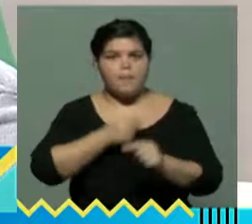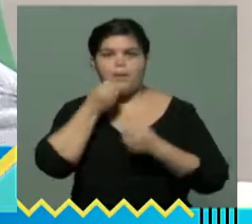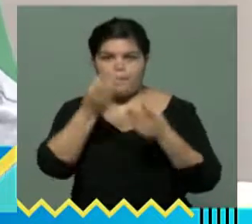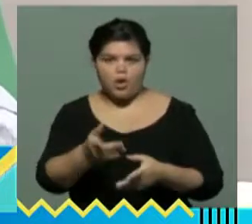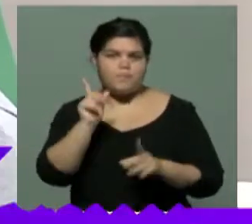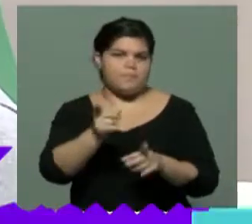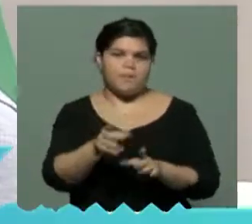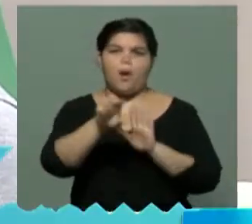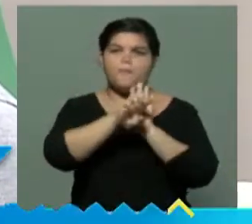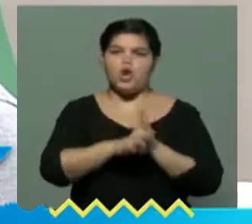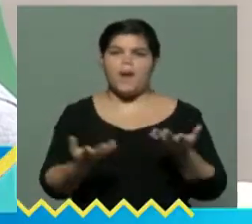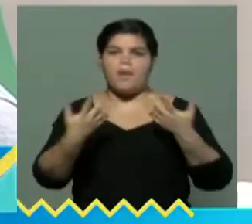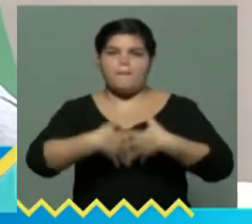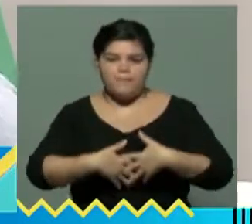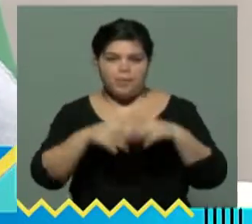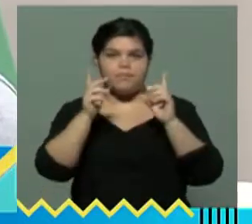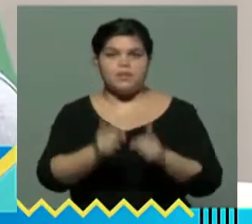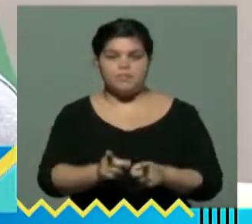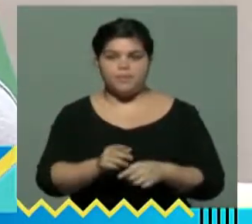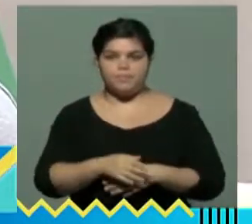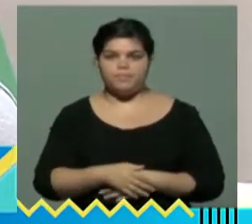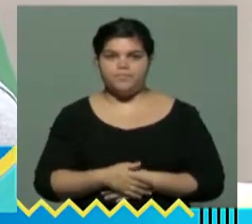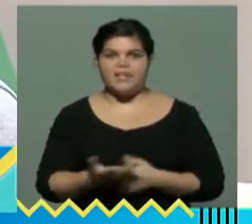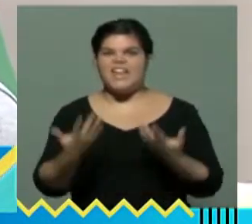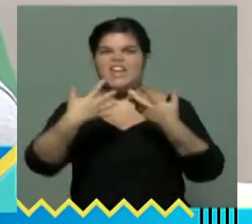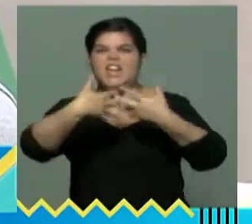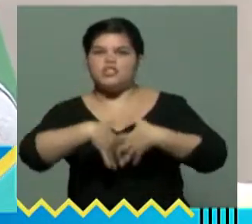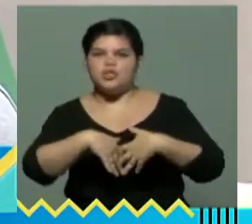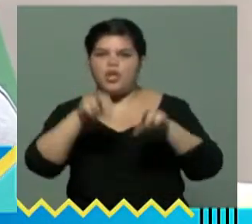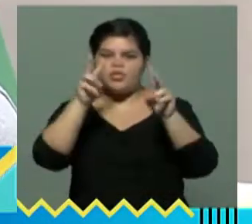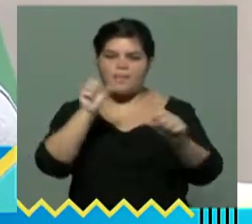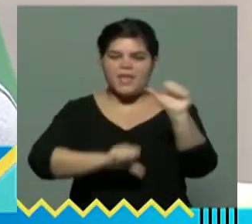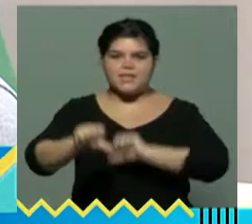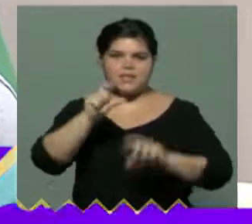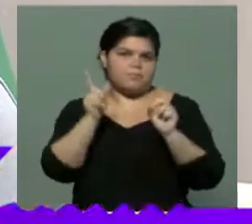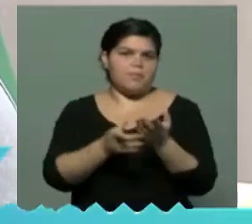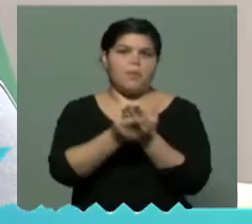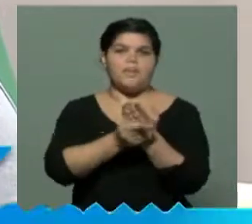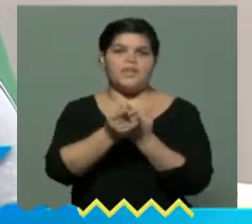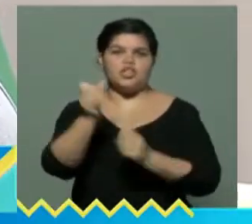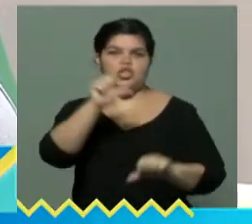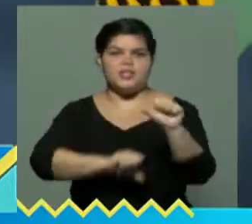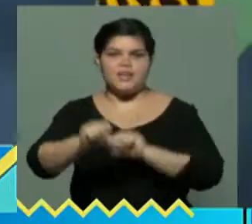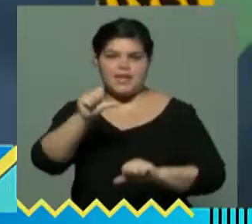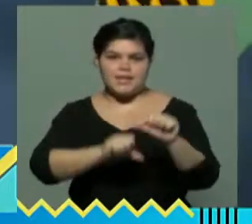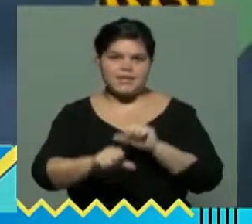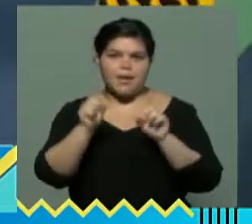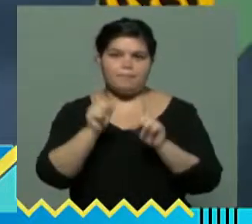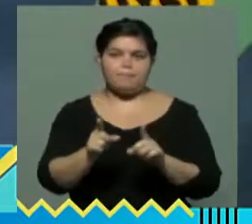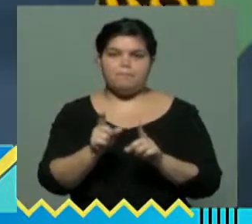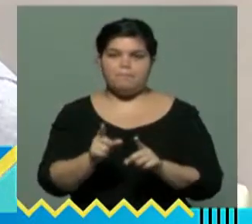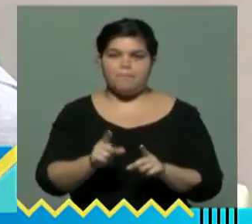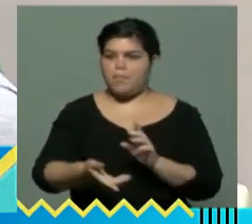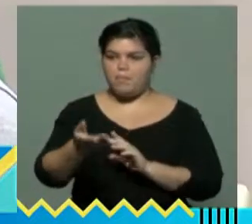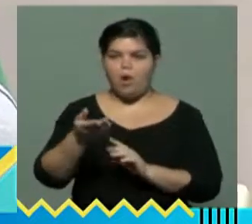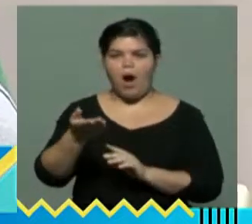Empalme, todos los en relación a la ciencia. Es más, el mismo ministro de Ciencia sigue siendo Lino Barañao, que es el mismo de la gestión